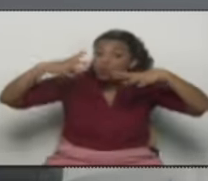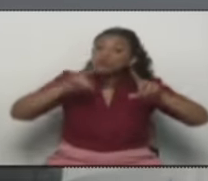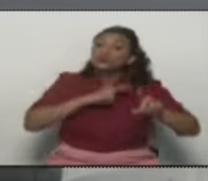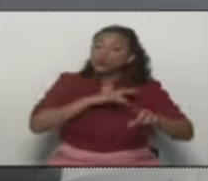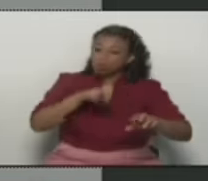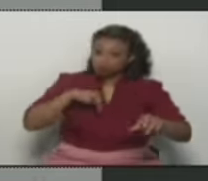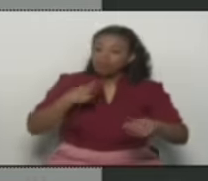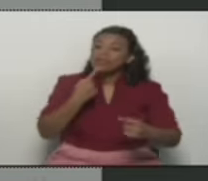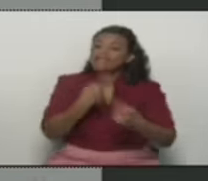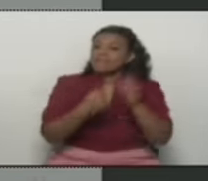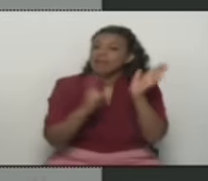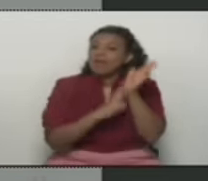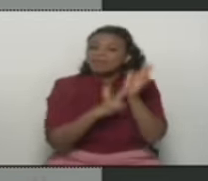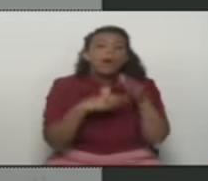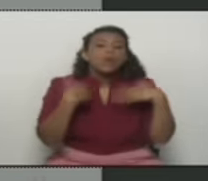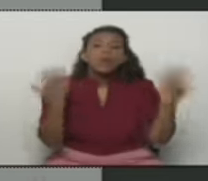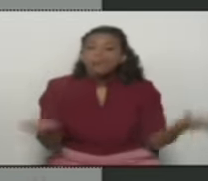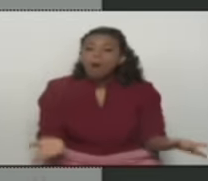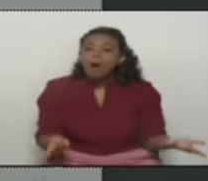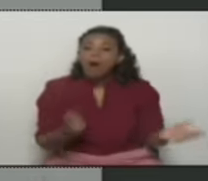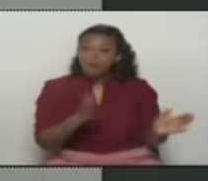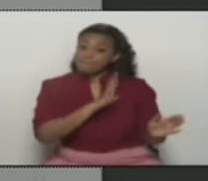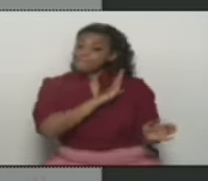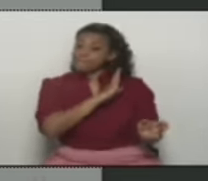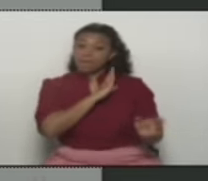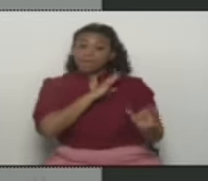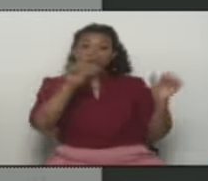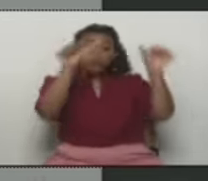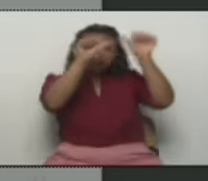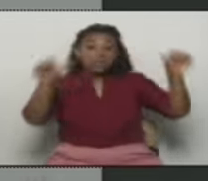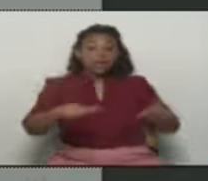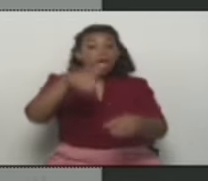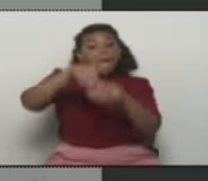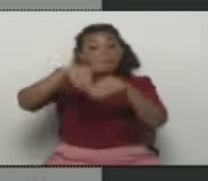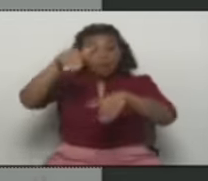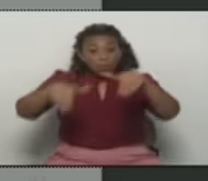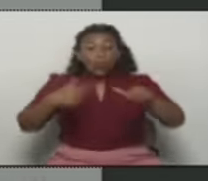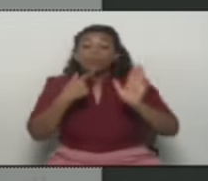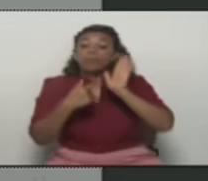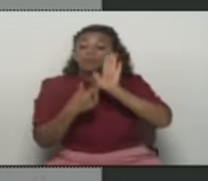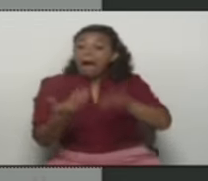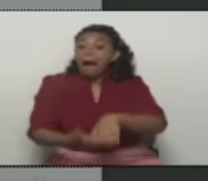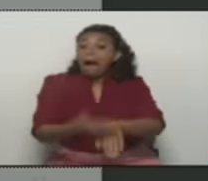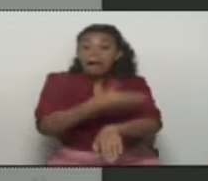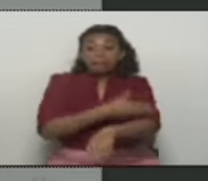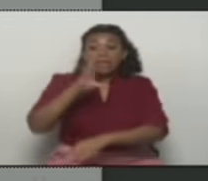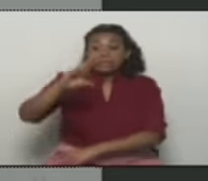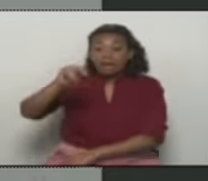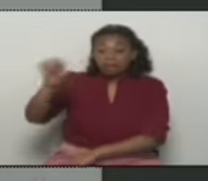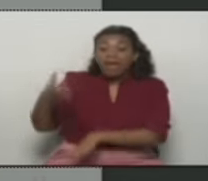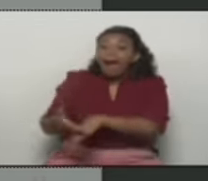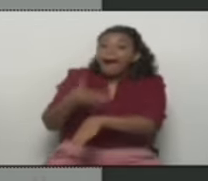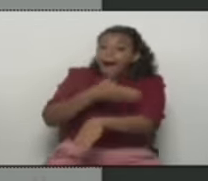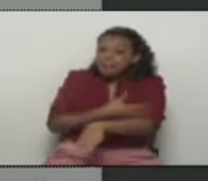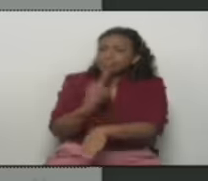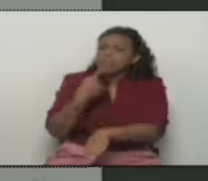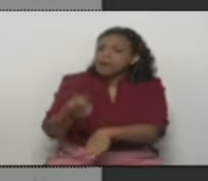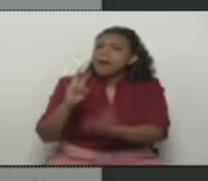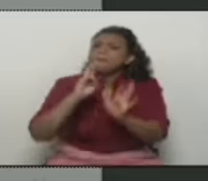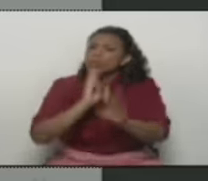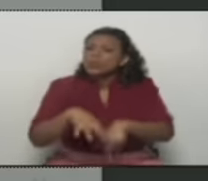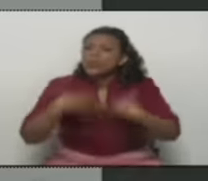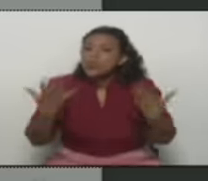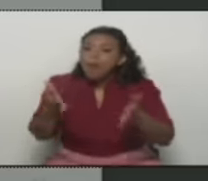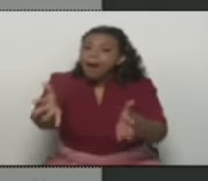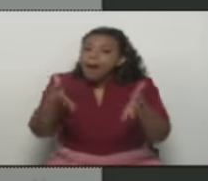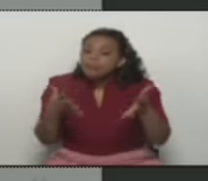decir la verdad. ¿Cuál es la verdad? Ellos van a tener su propio sistema electoral que va a decir la verdad primero que se Consejo Nacional Electoral Oficial. Ellos van a tener su